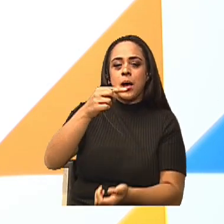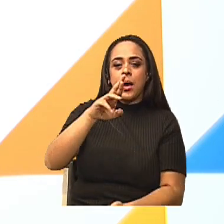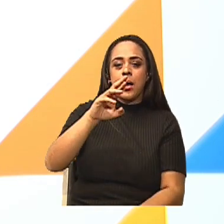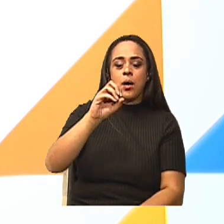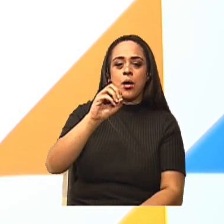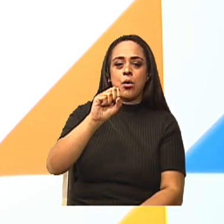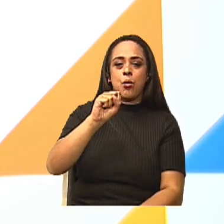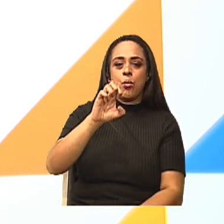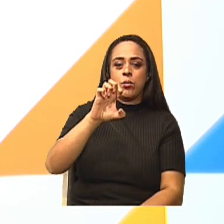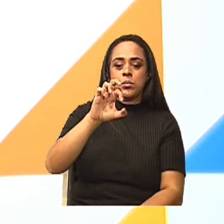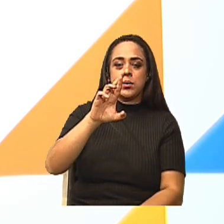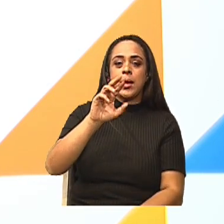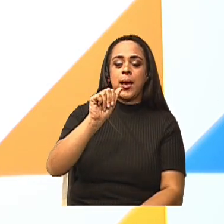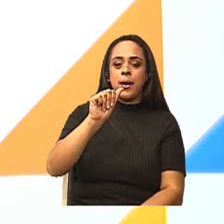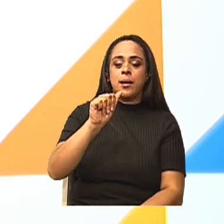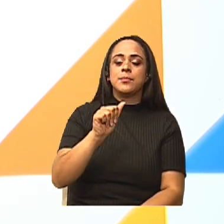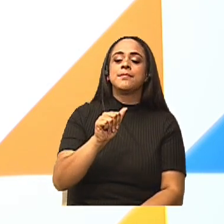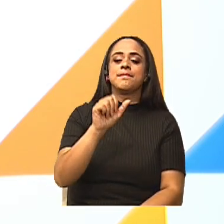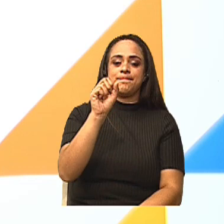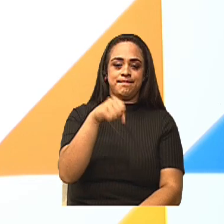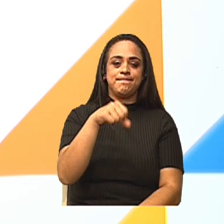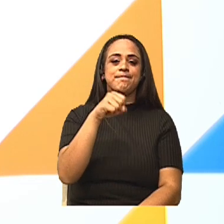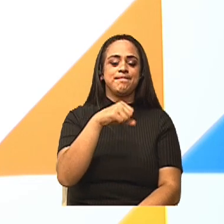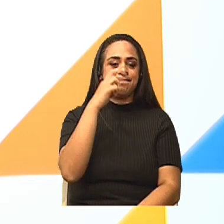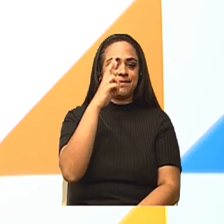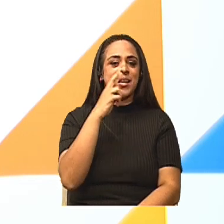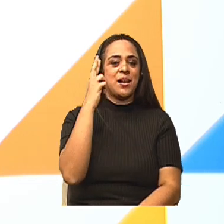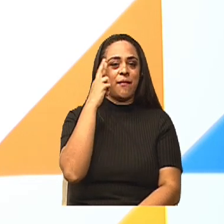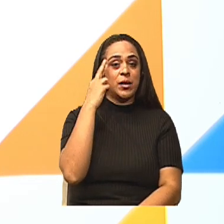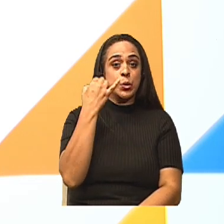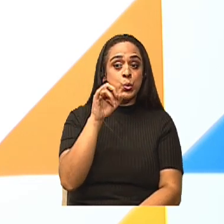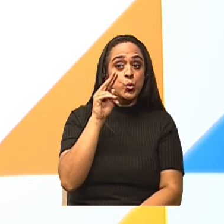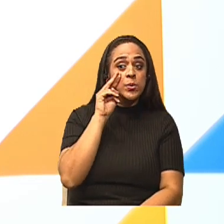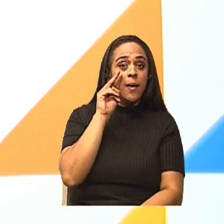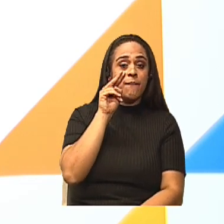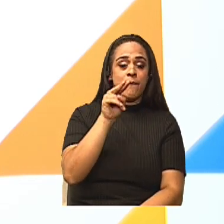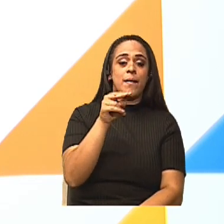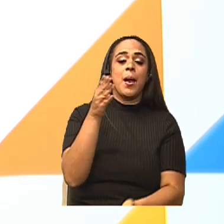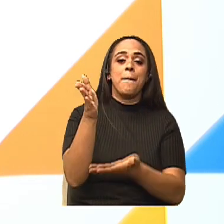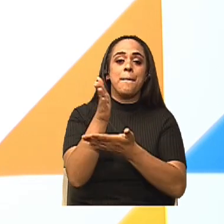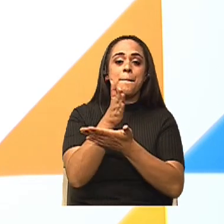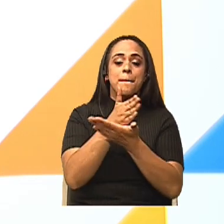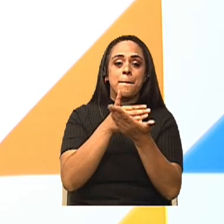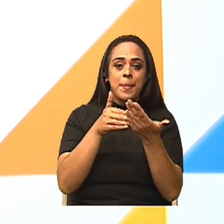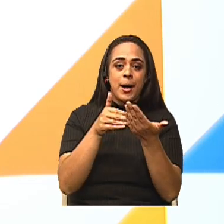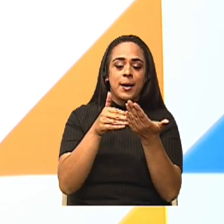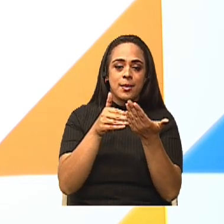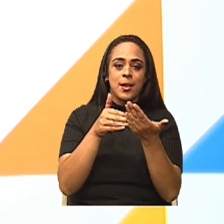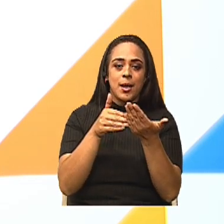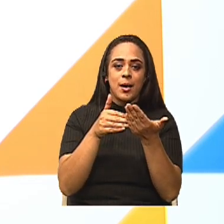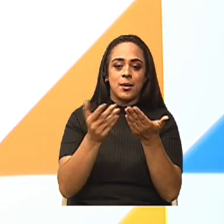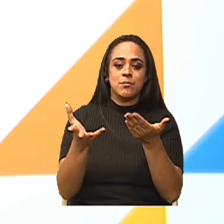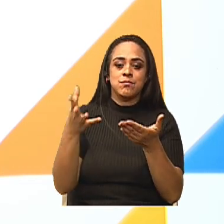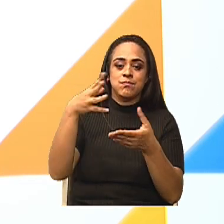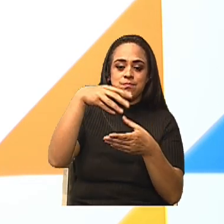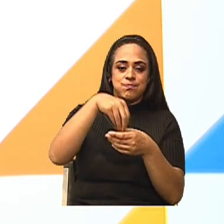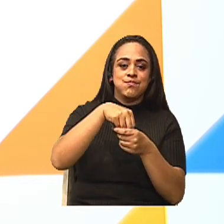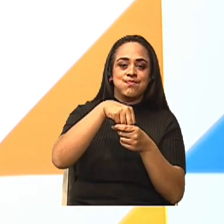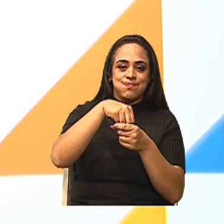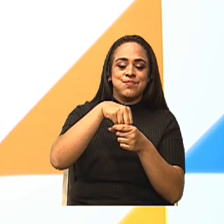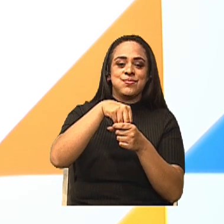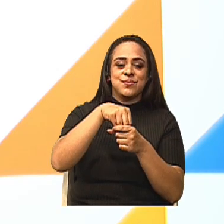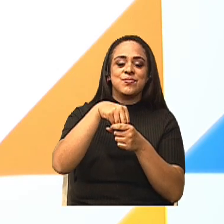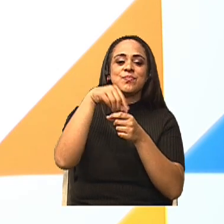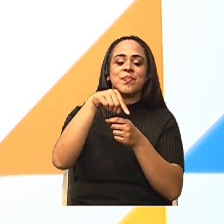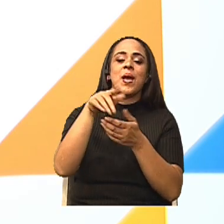Ok, tienen toda la razón. Si ustedes ven las partes que lo componen, yo les dije que esto iba a ser